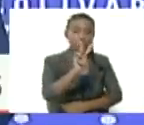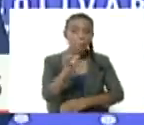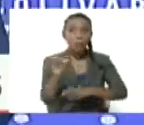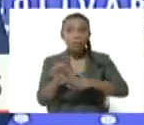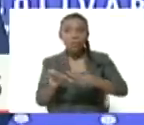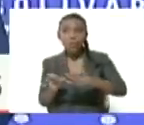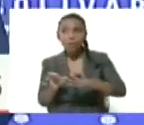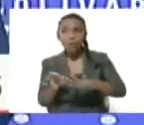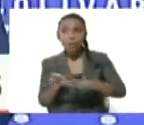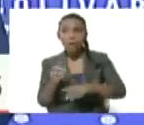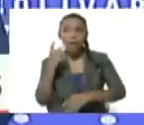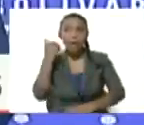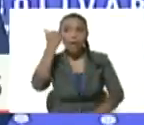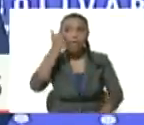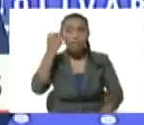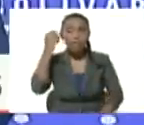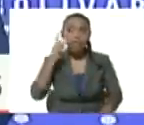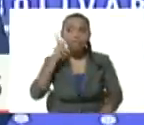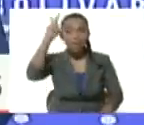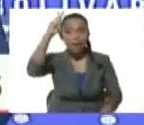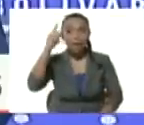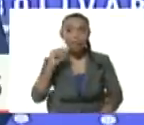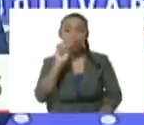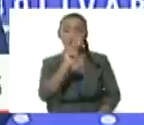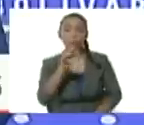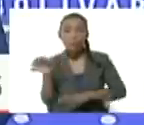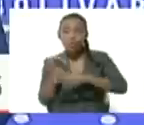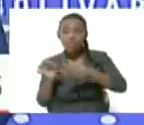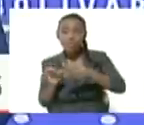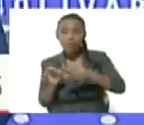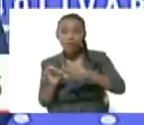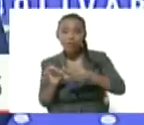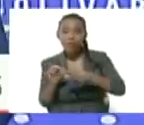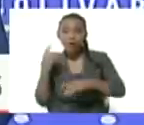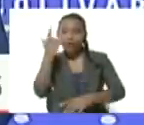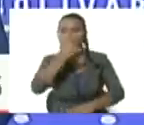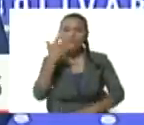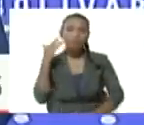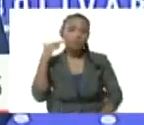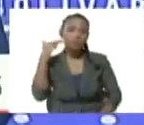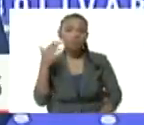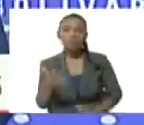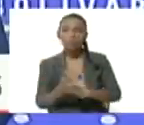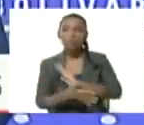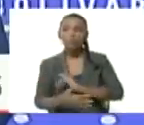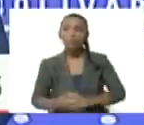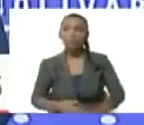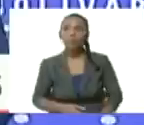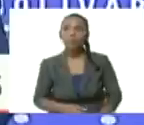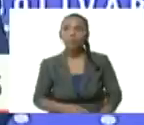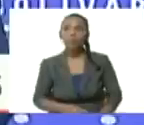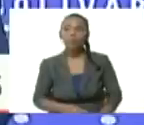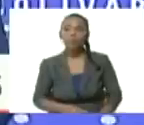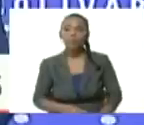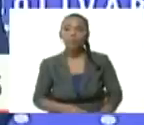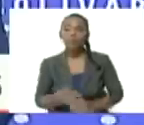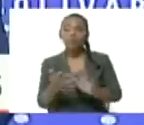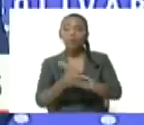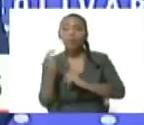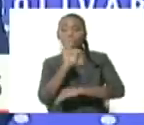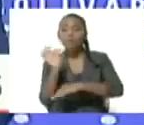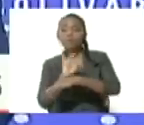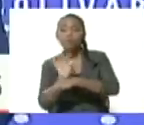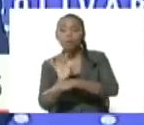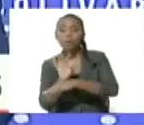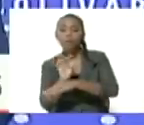o alcaldesas indígenas y 2 municipios con alcaldes o alcaldesas afrodescendientes. Sobre el funcionamiento del Consejo